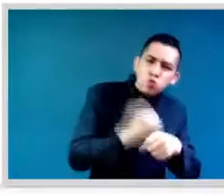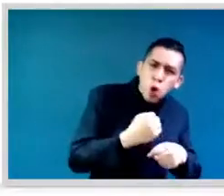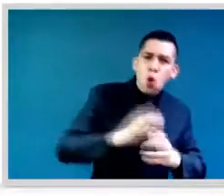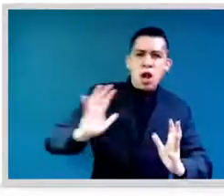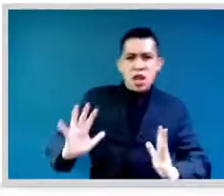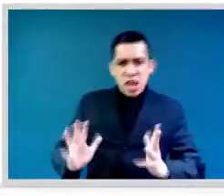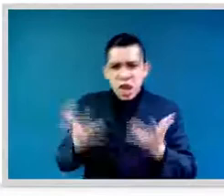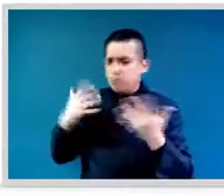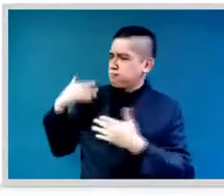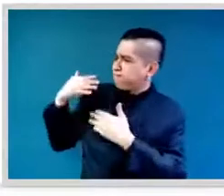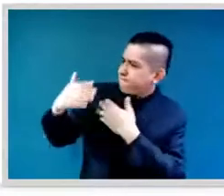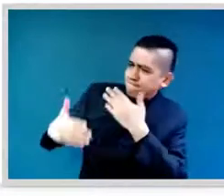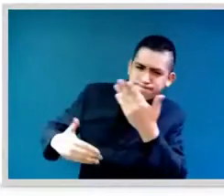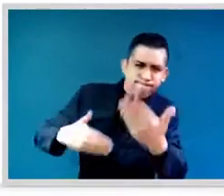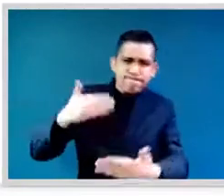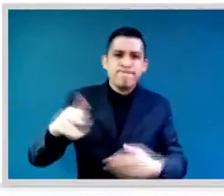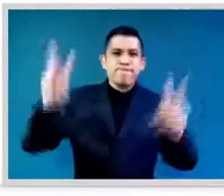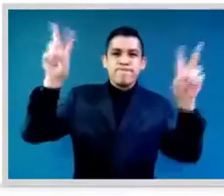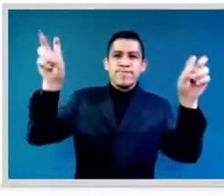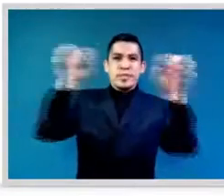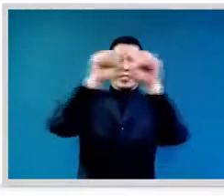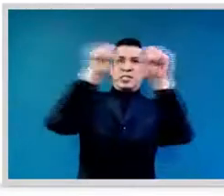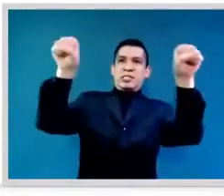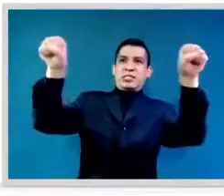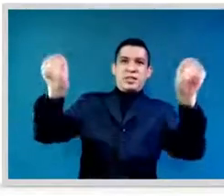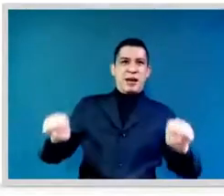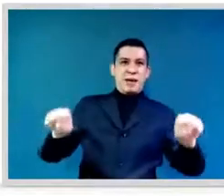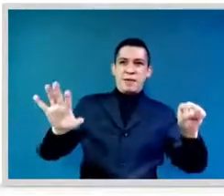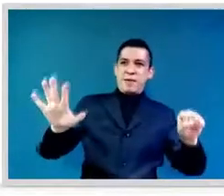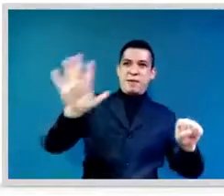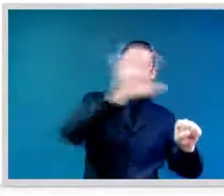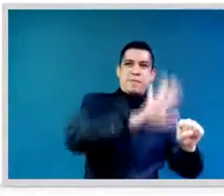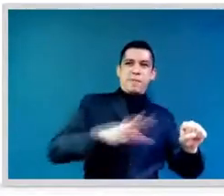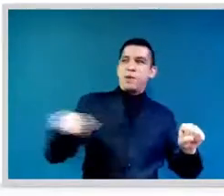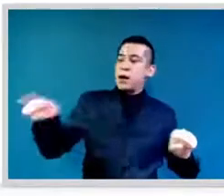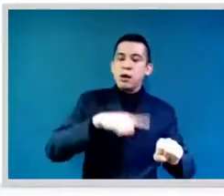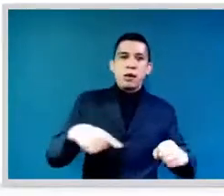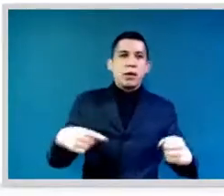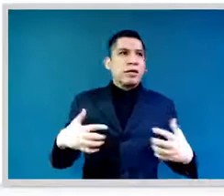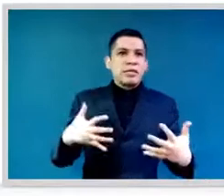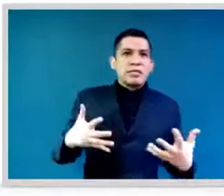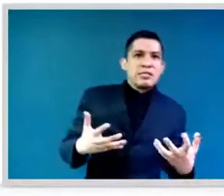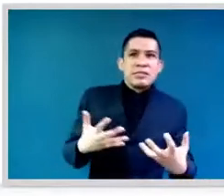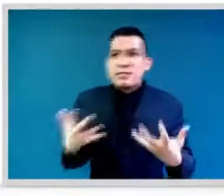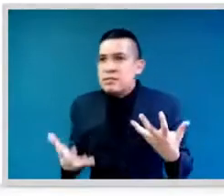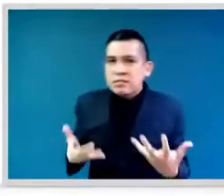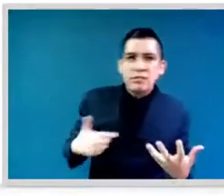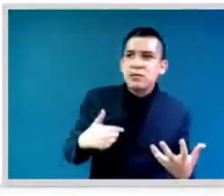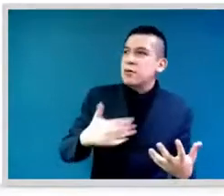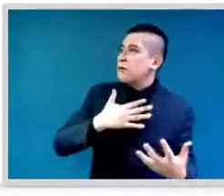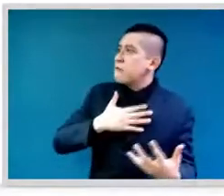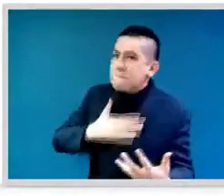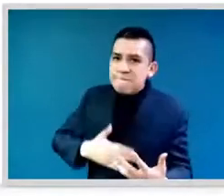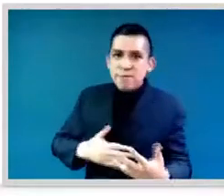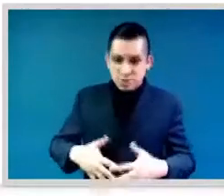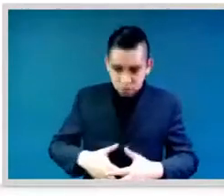pone en un momento de sus vidas en la coyuntura de tener que planificar su maternidad, porque